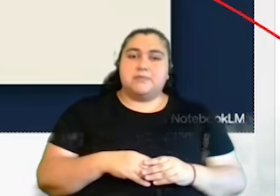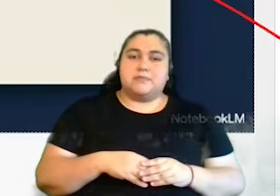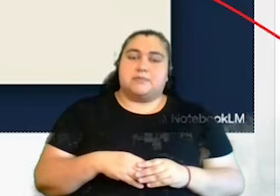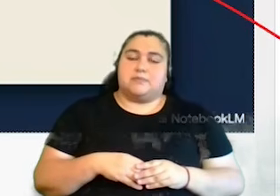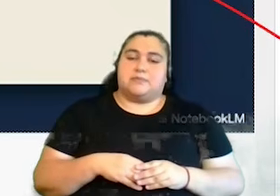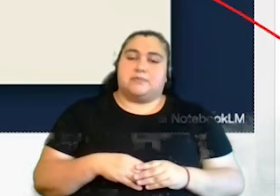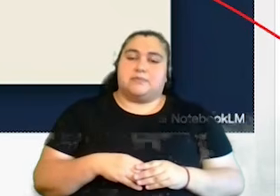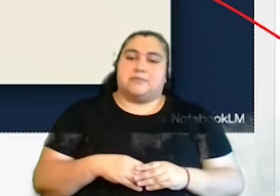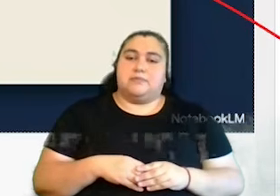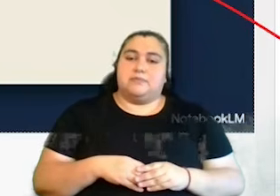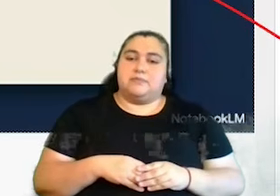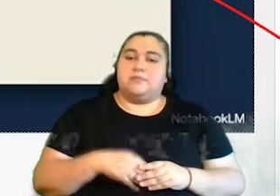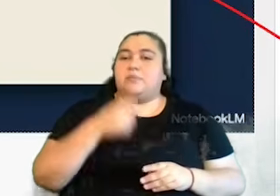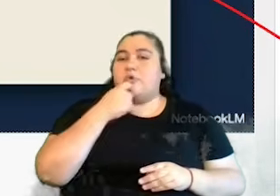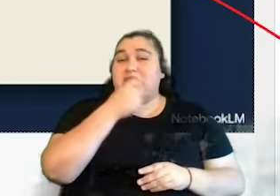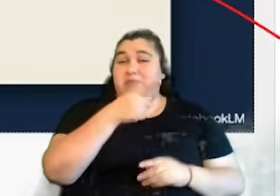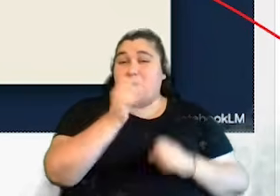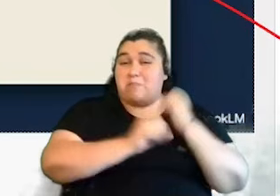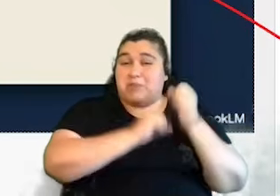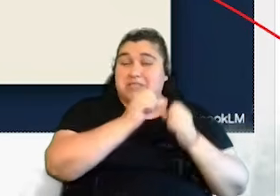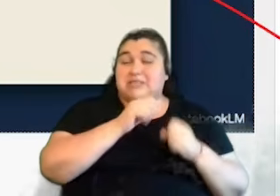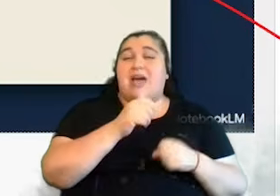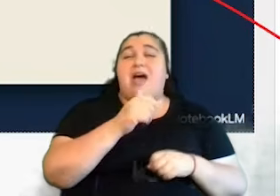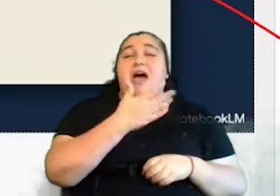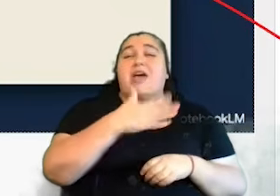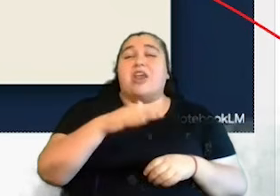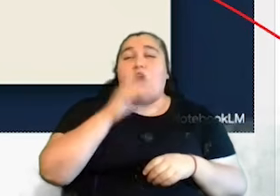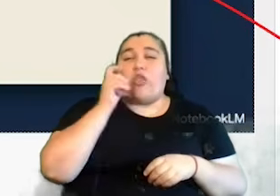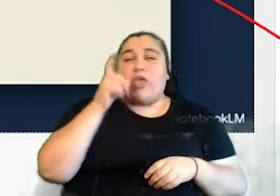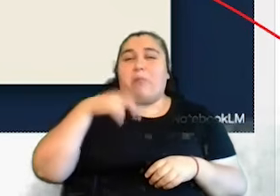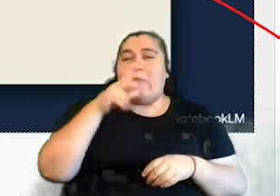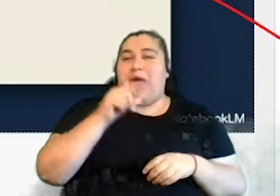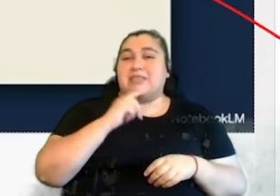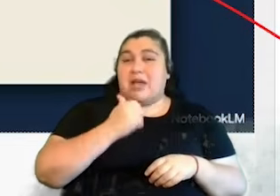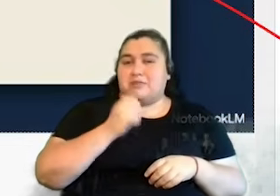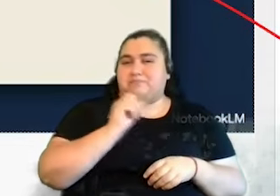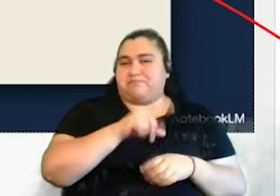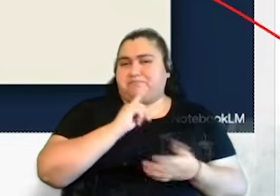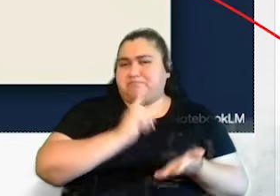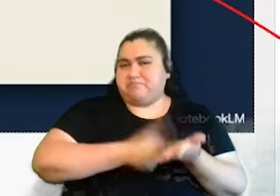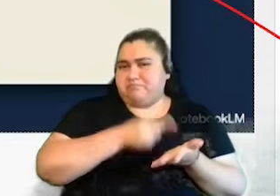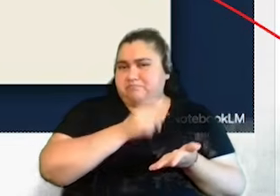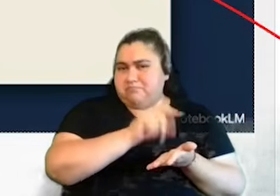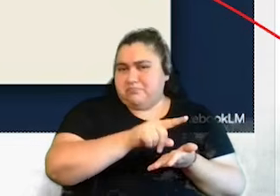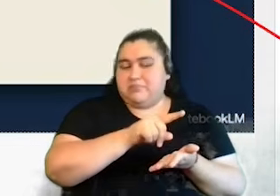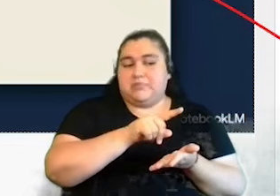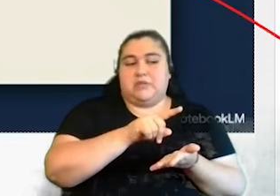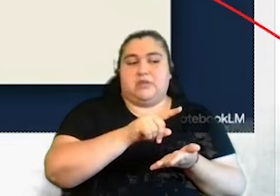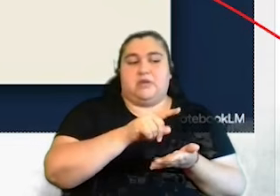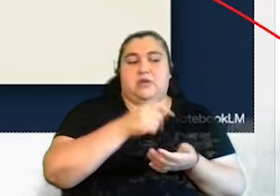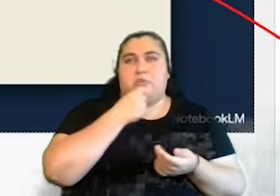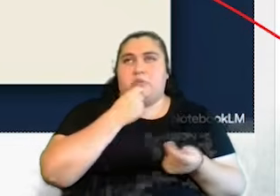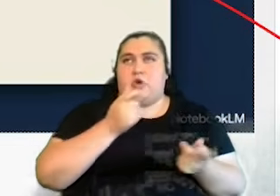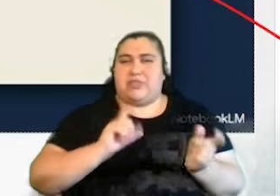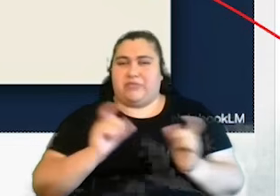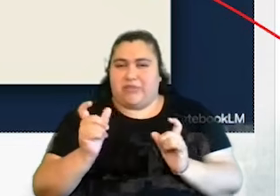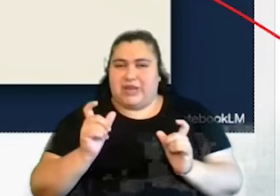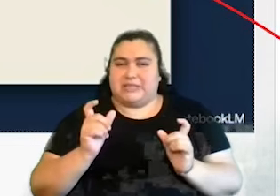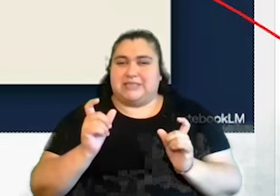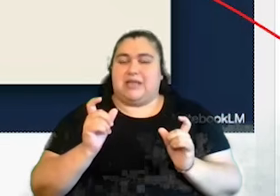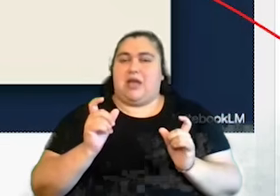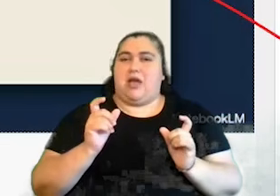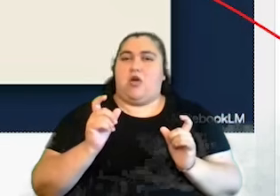de la Plata, en la medida que haya una diferencia, o mejor dicho, que haya una diferencia de